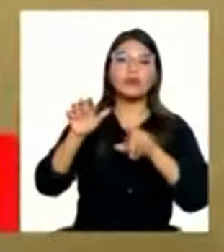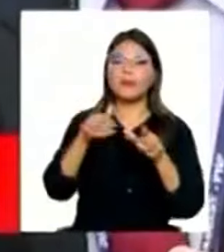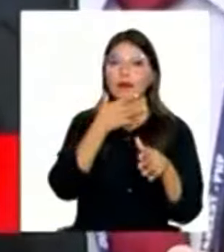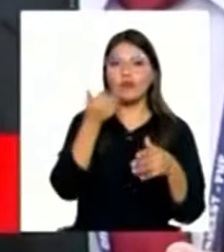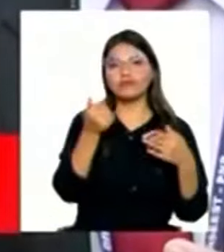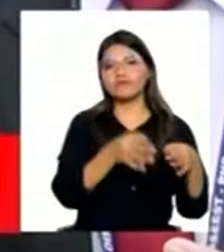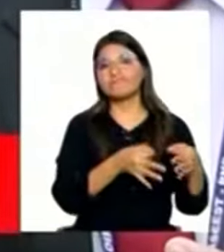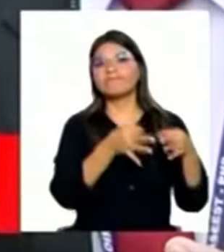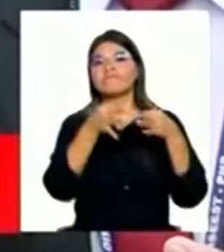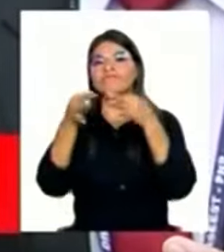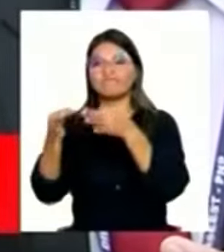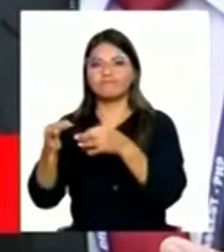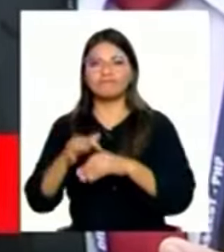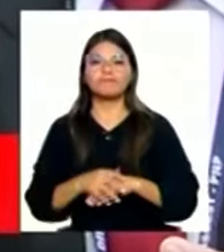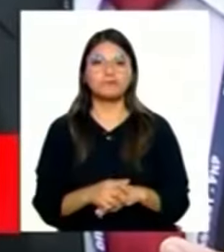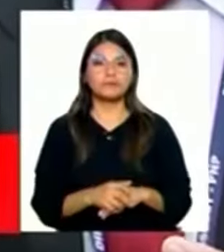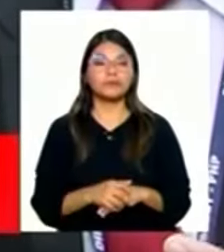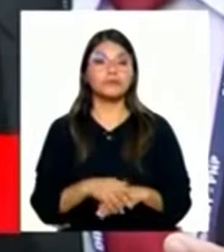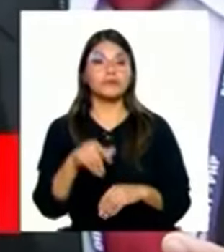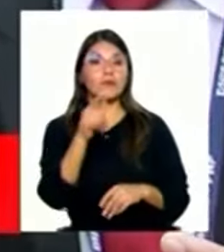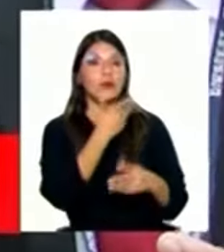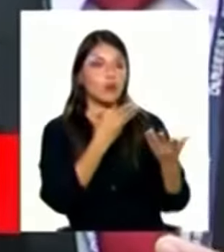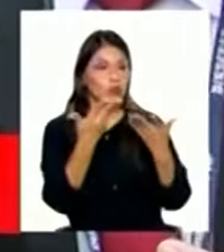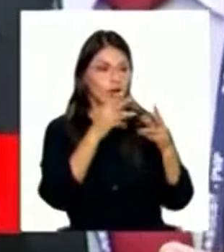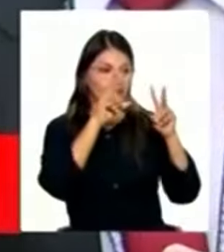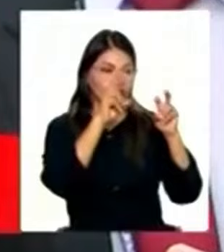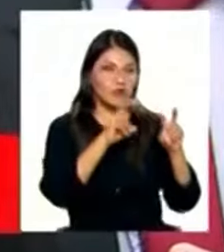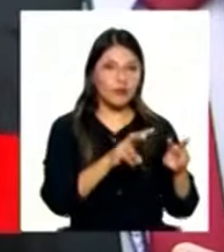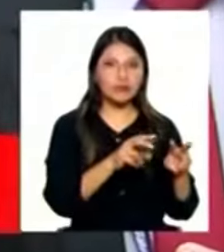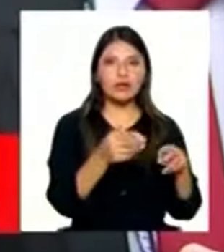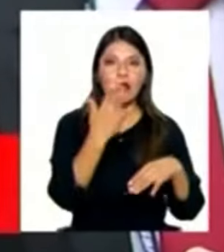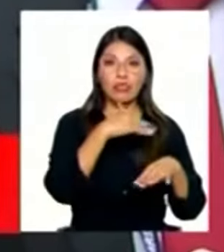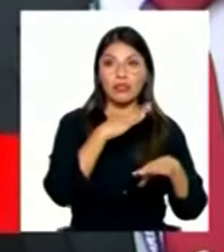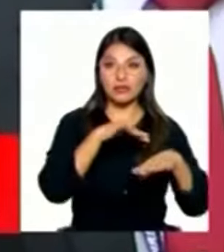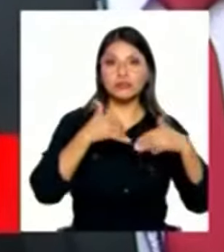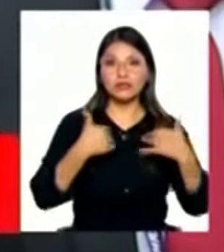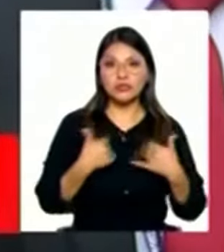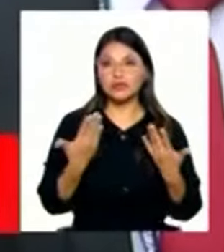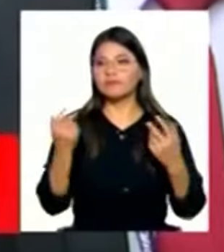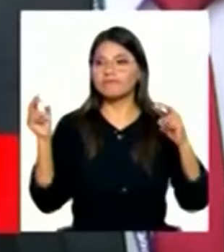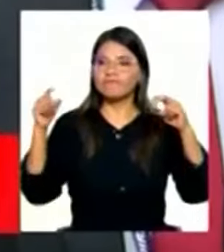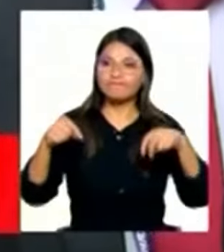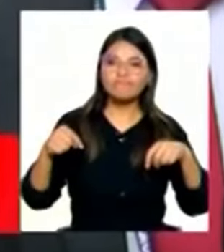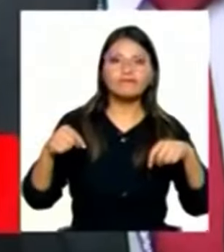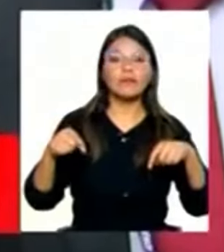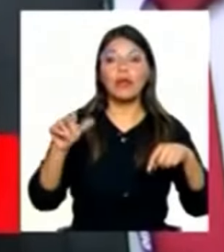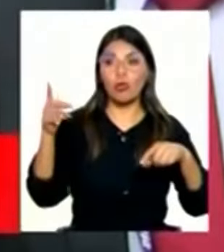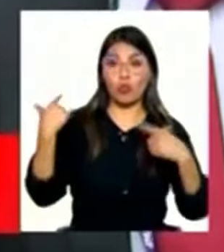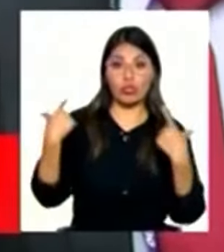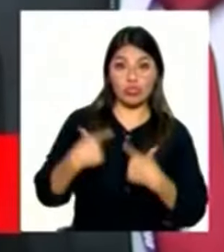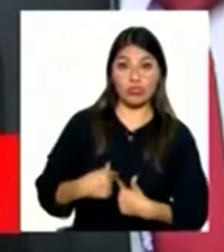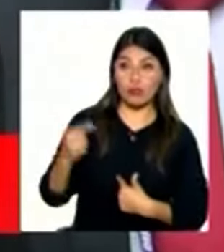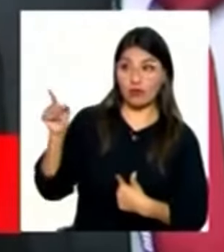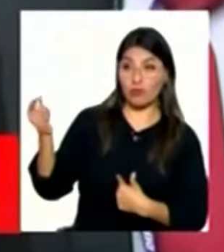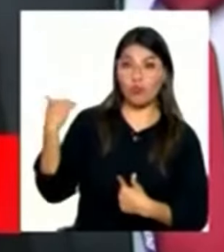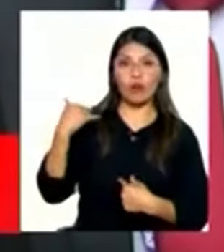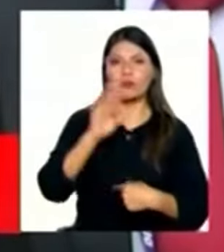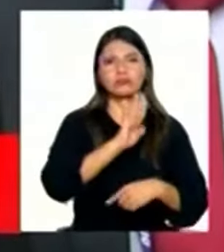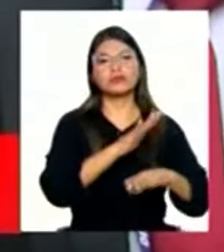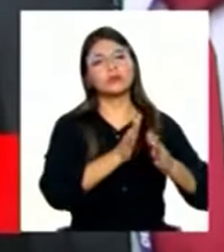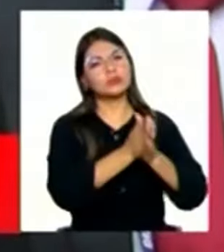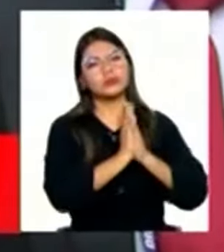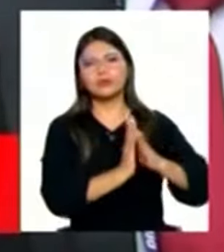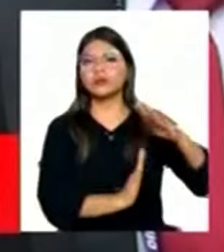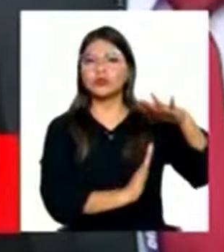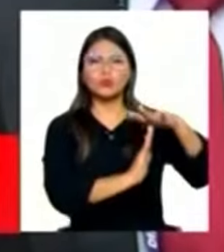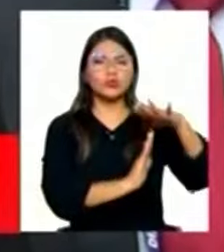aviso. La diligencia se ha llevado o se ha pretendido instalar, aun cuando las defensas han solicitado la suspensión